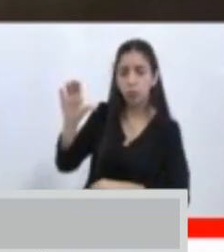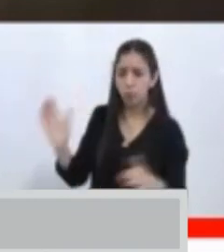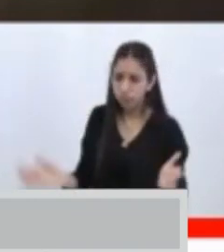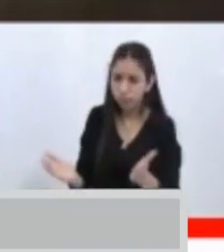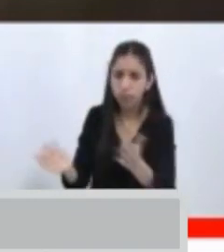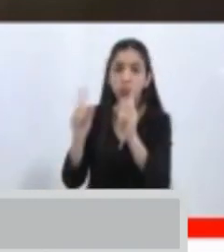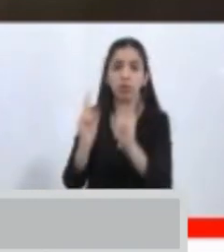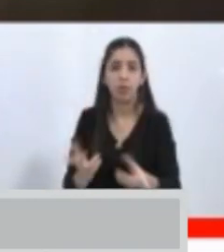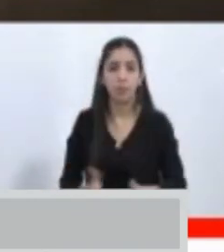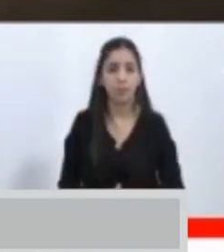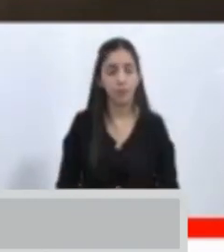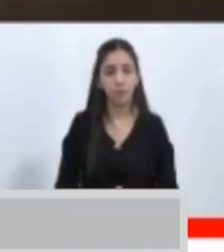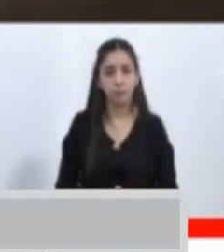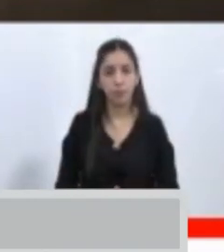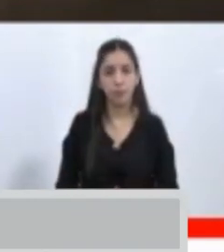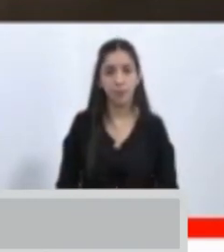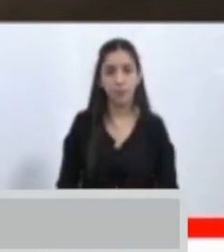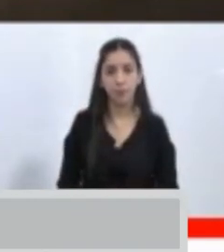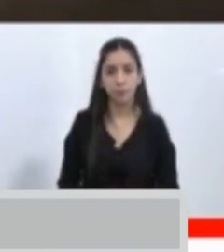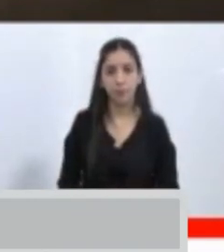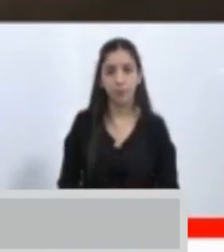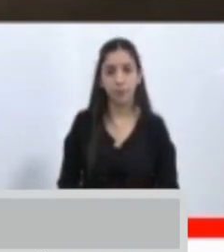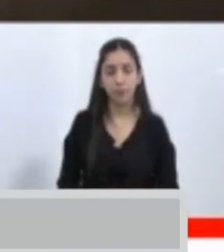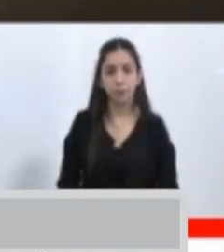fortaleciendo nuestras instituciones,